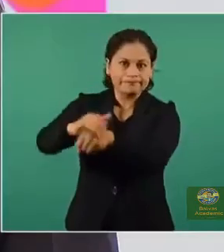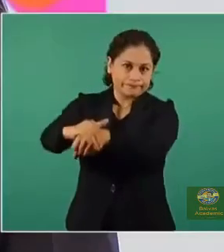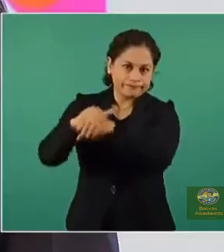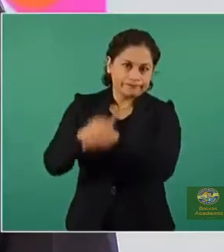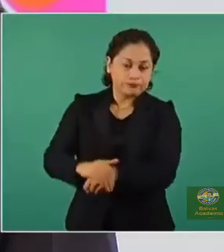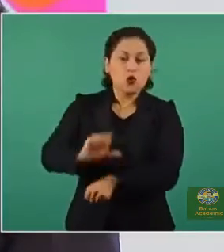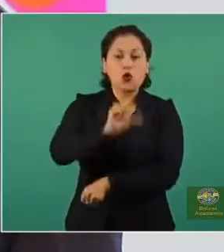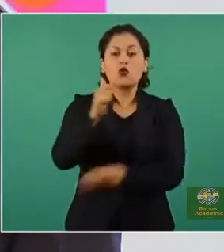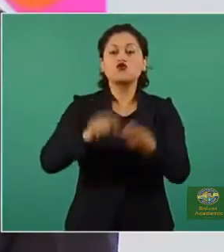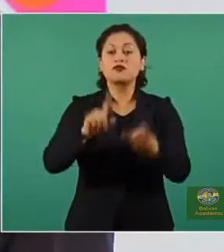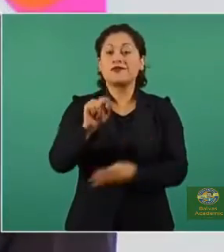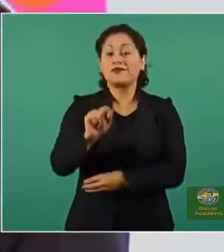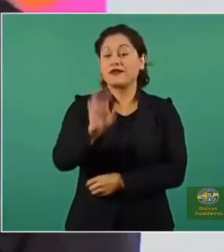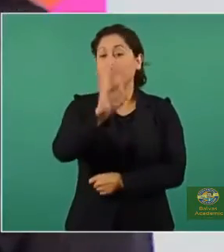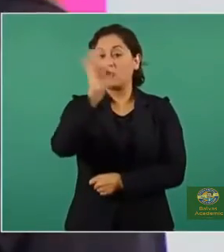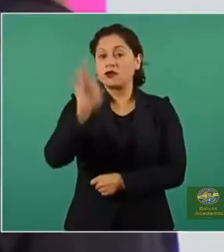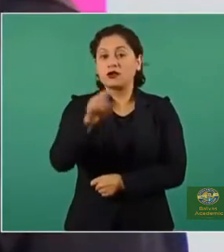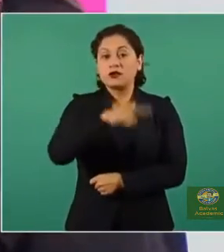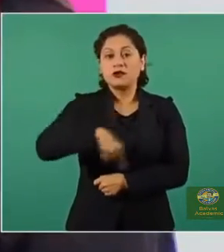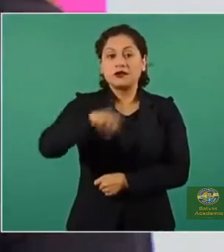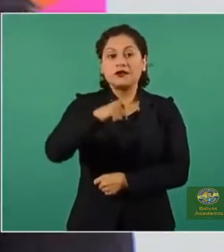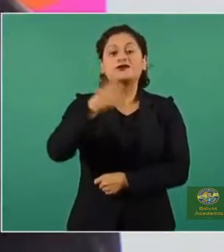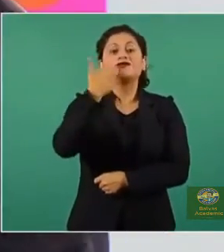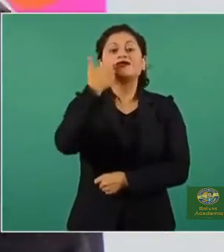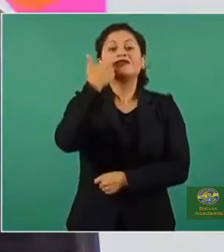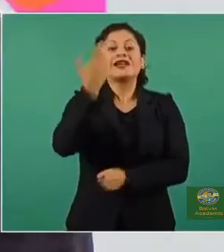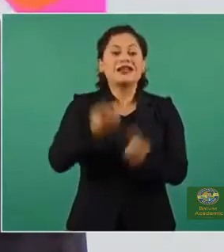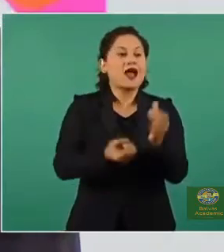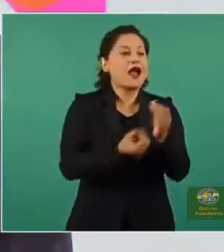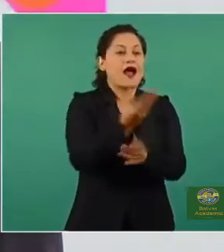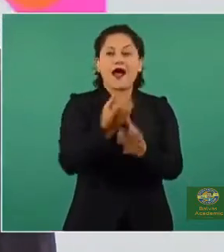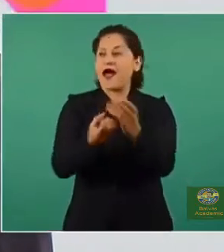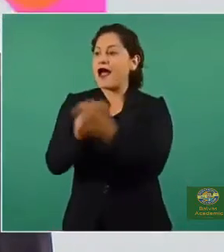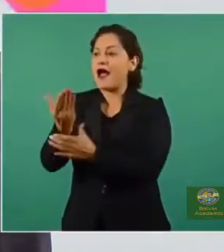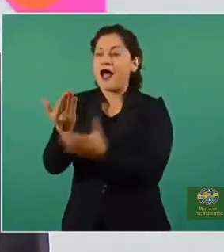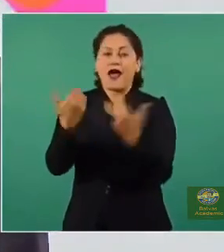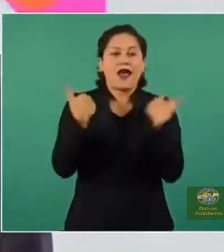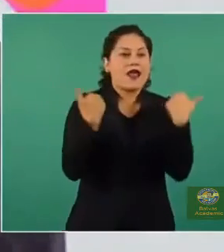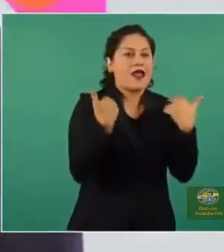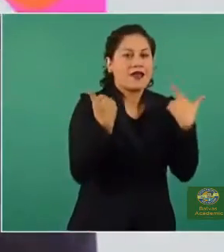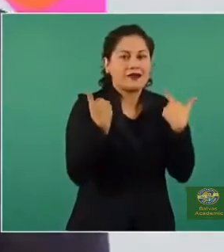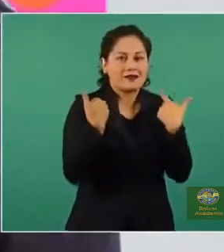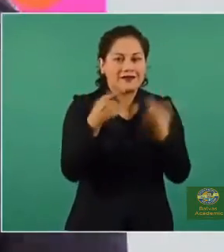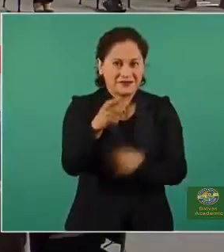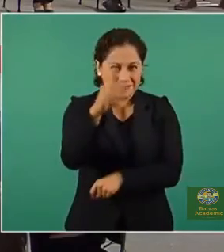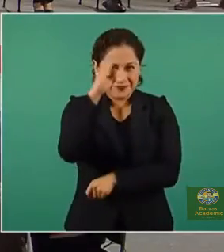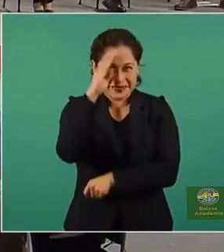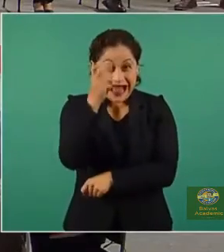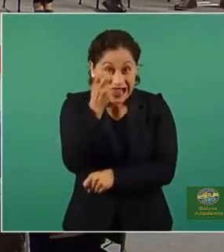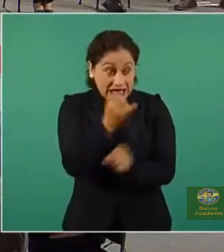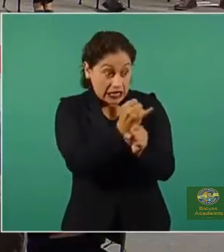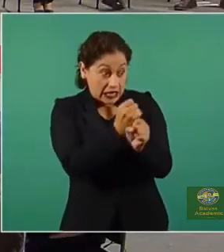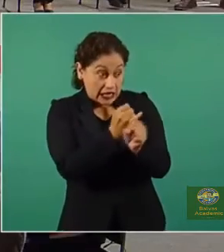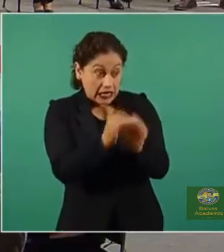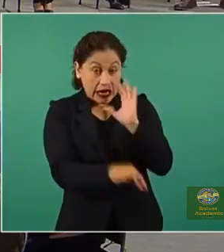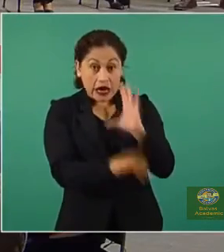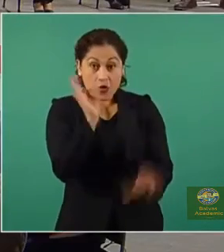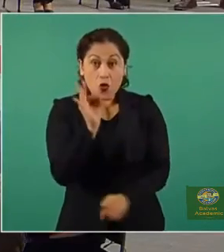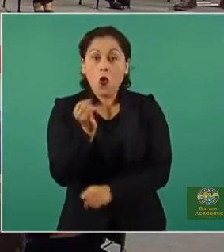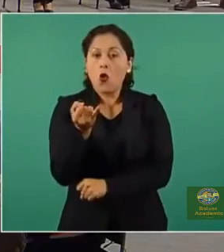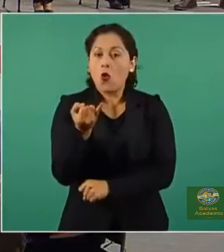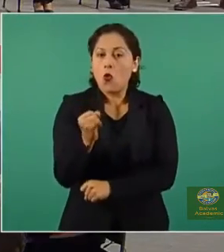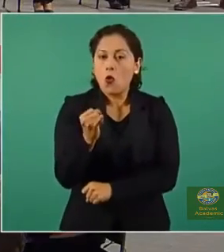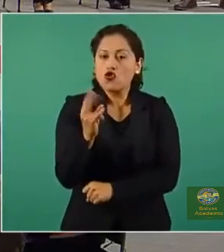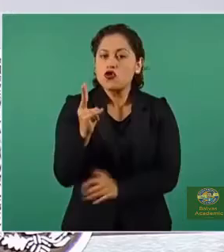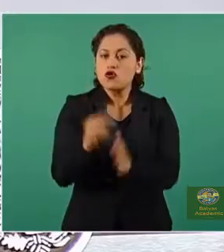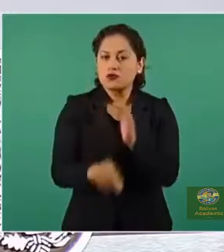70% extrañaba salir a la calle. Imagínense ustedes, esto era en junio del año pasado,